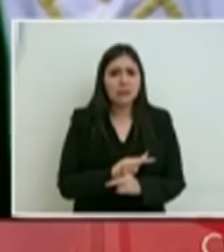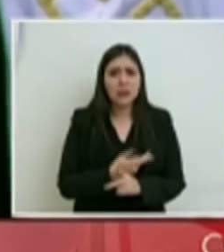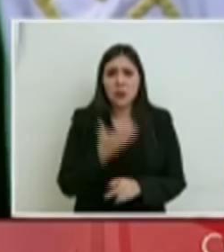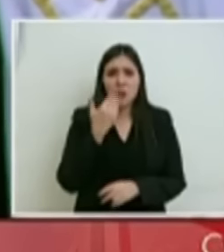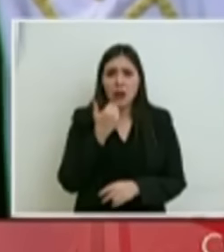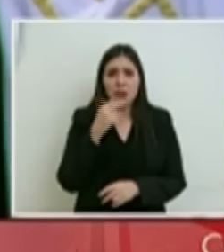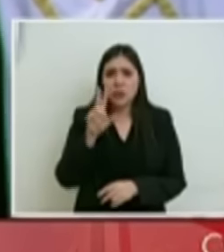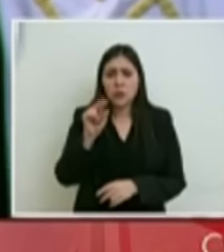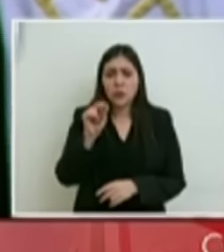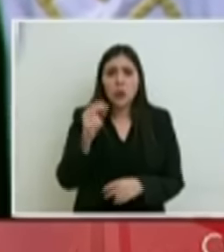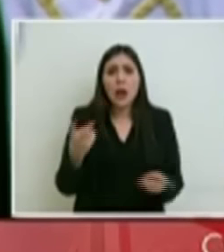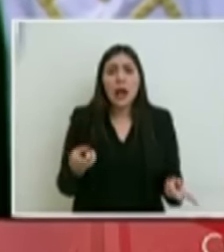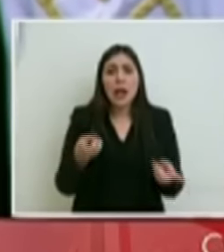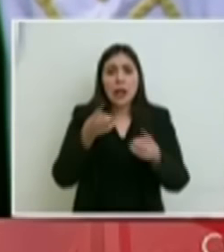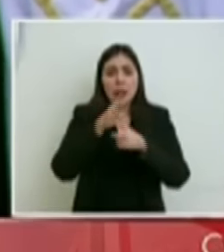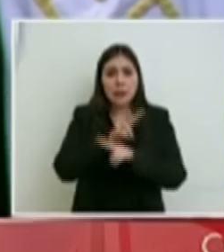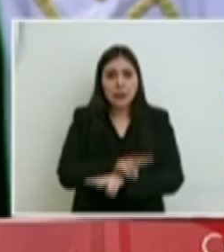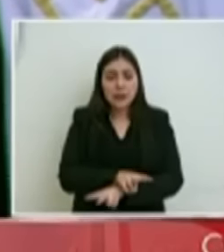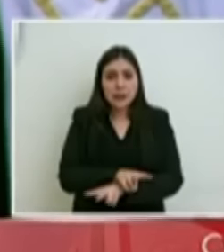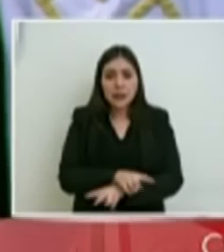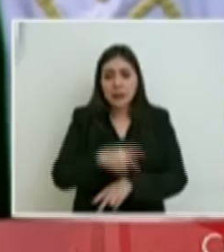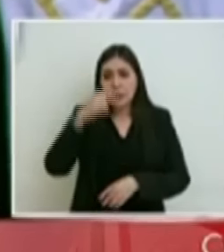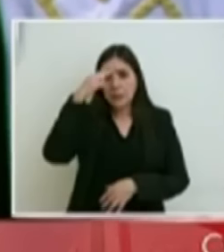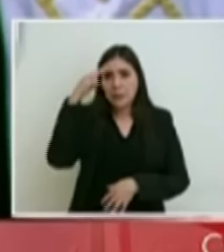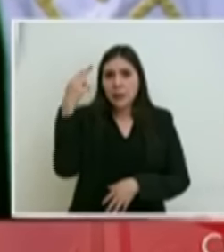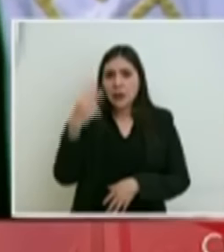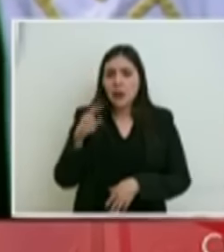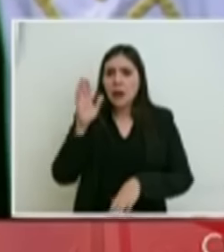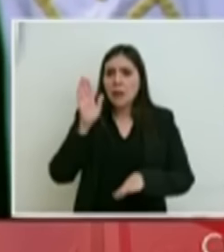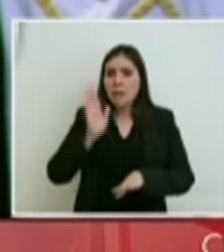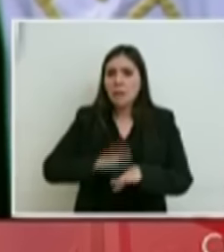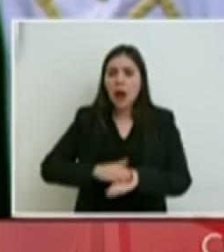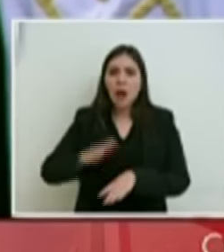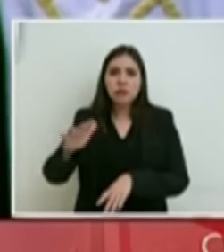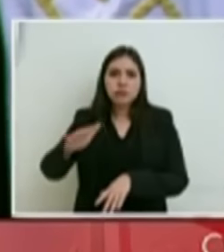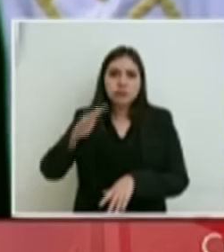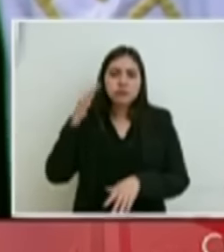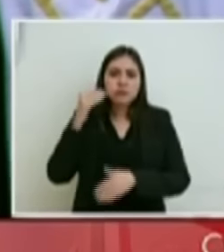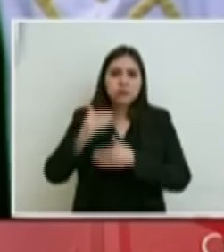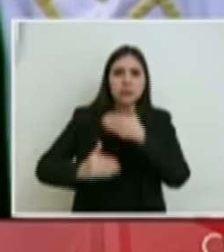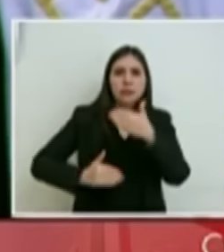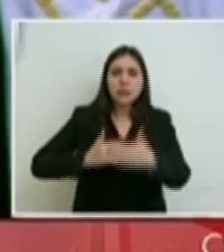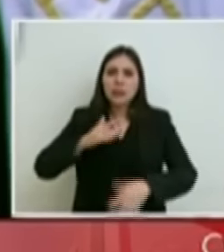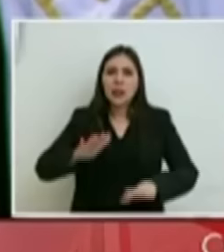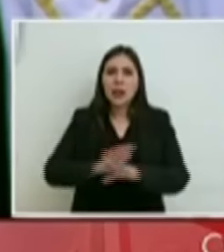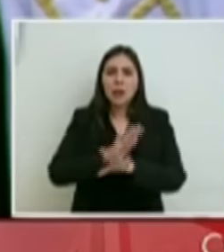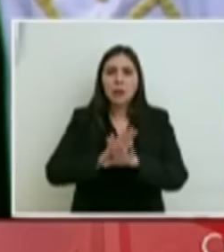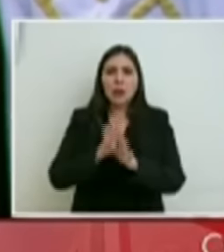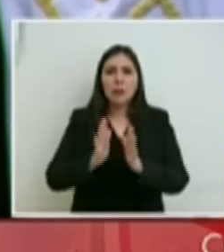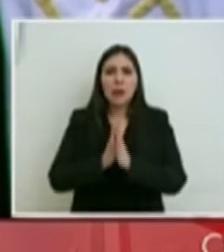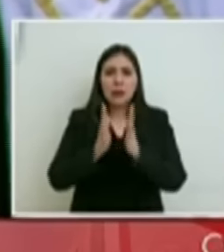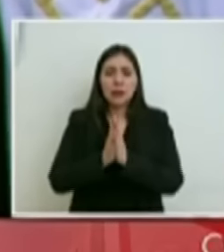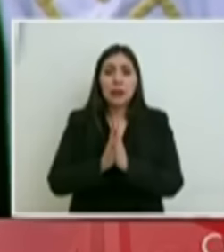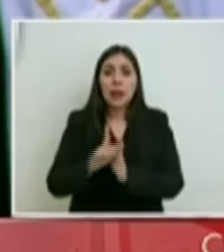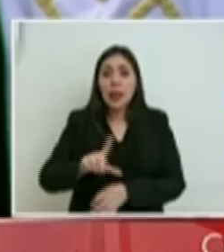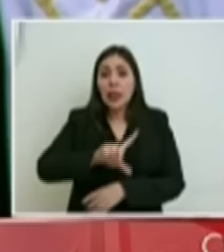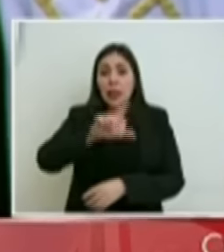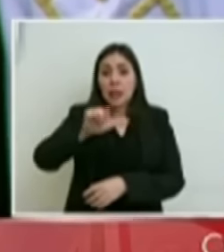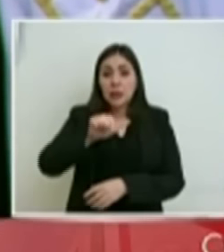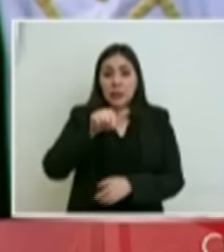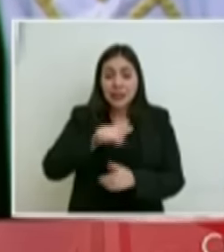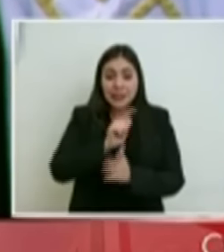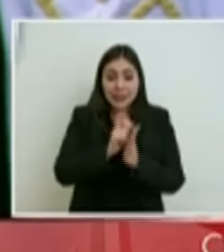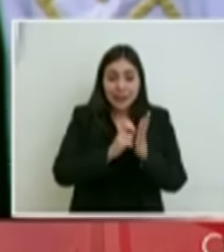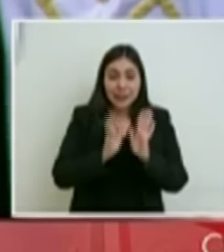por el contrario, México aceleró su transición democrática. Apenas 3 años después de